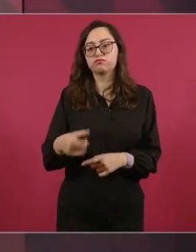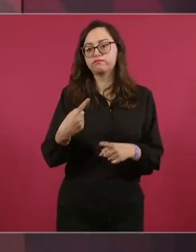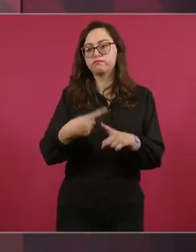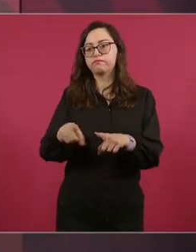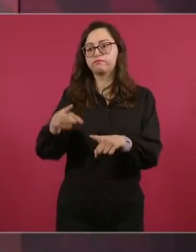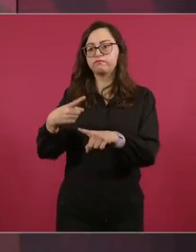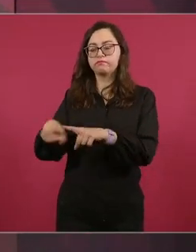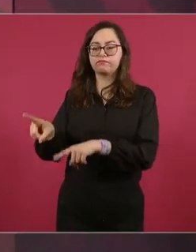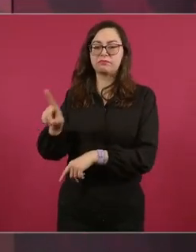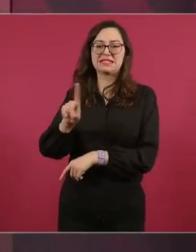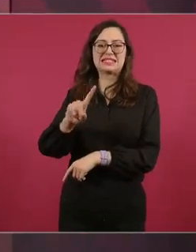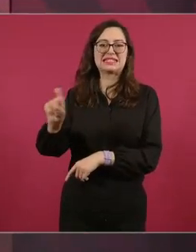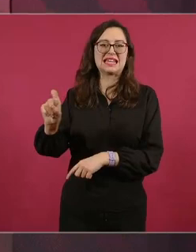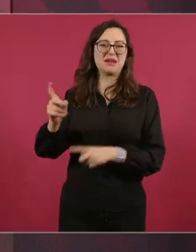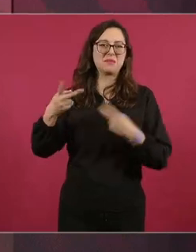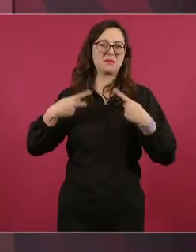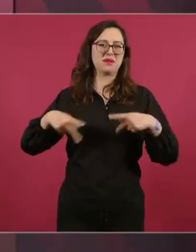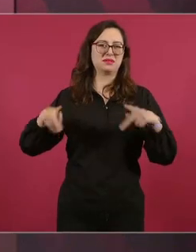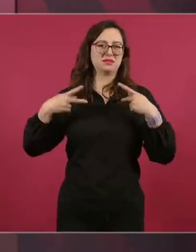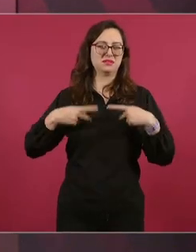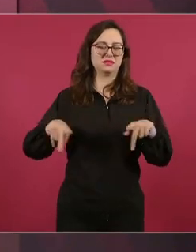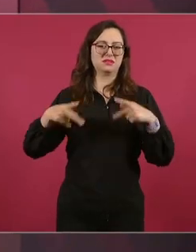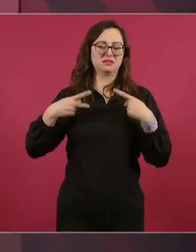más de 100 personas,